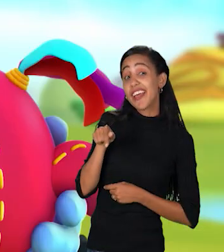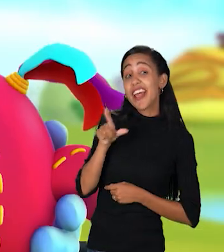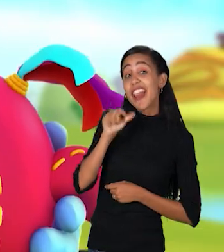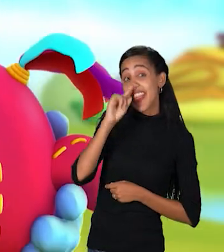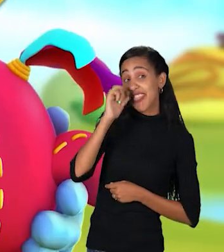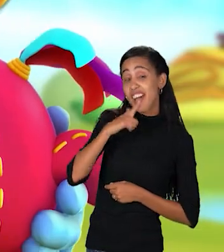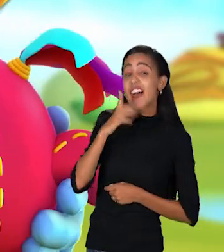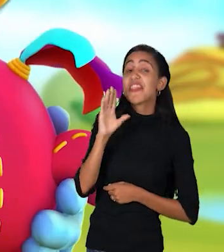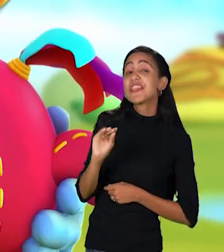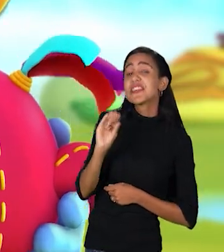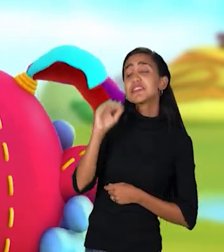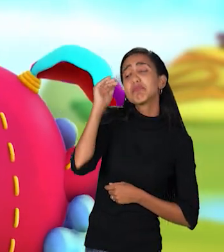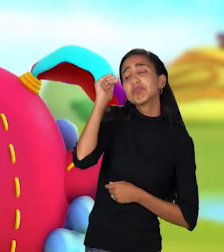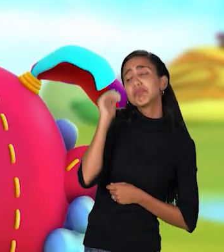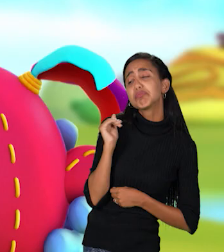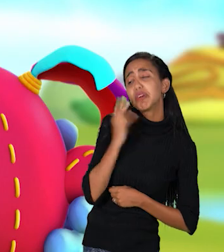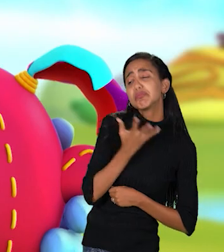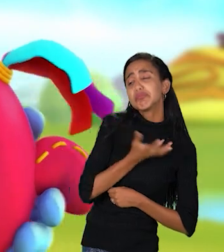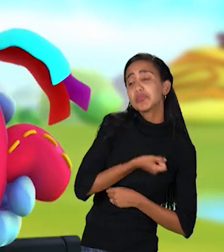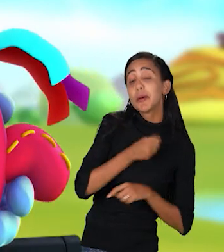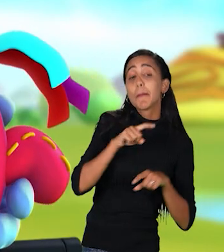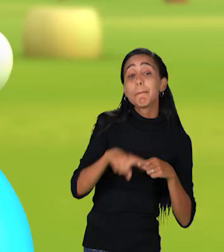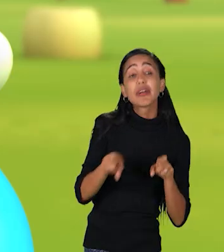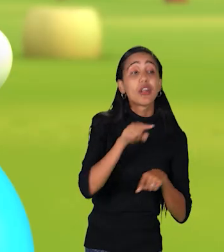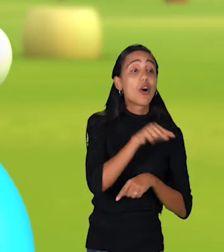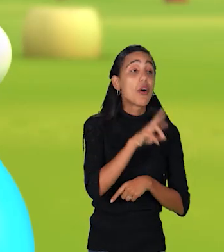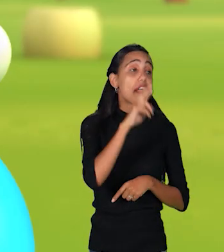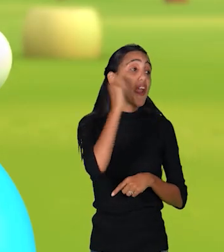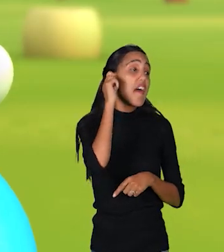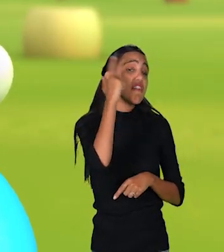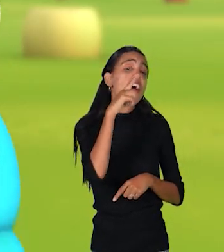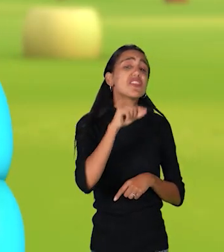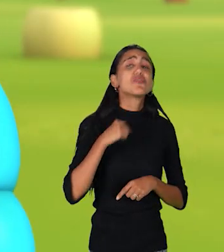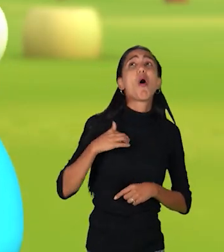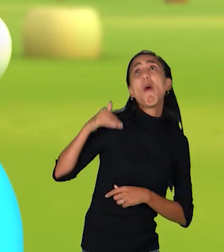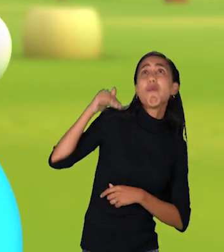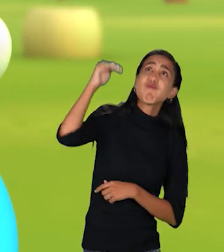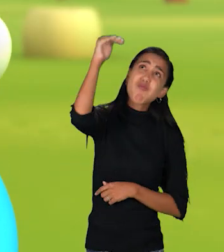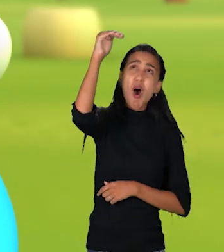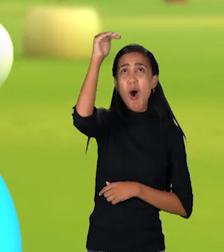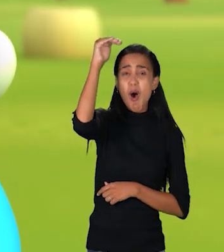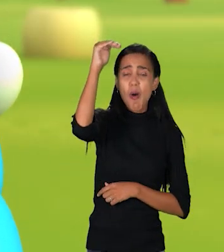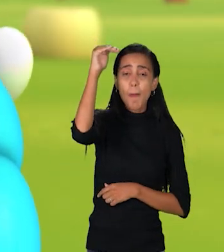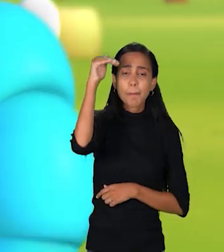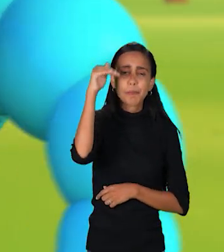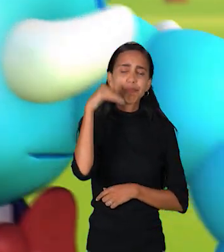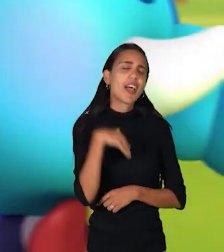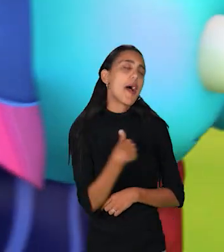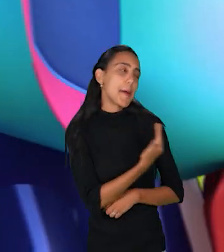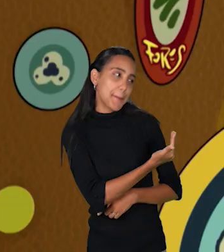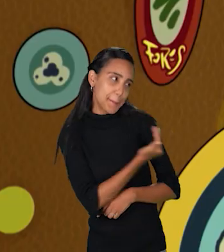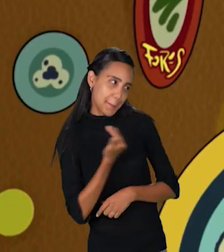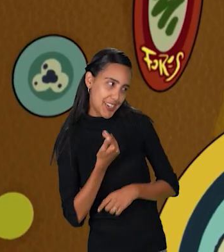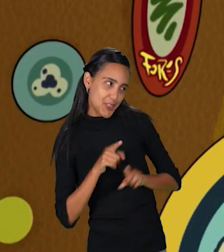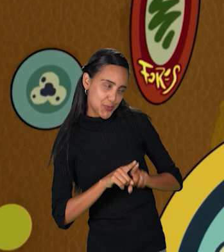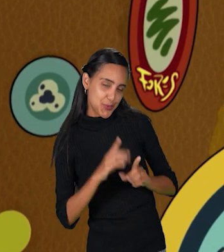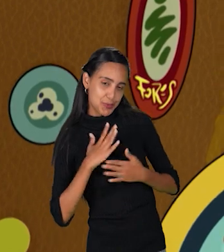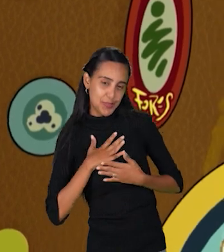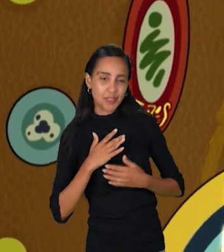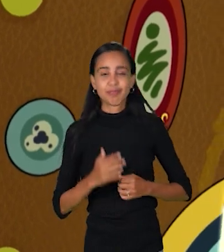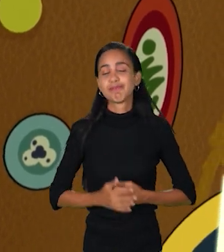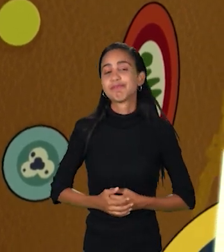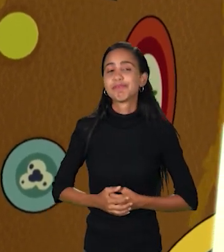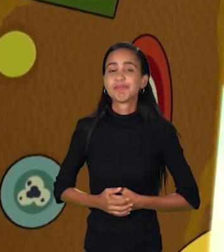pequeña y está triste por eso. Y ahora Rafa le ha dado por decir que él es un grandullón. Vaya. Venid conmigo. Rebusca